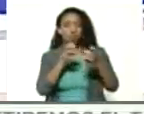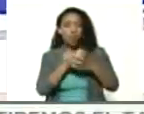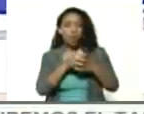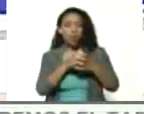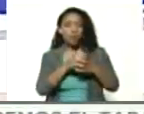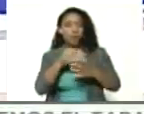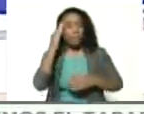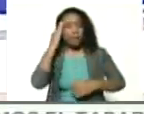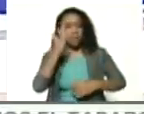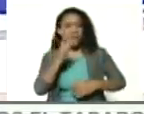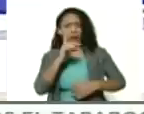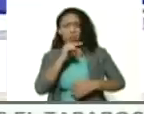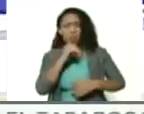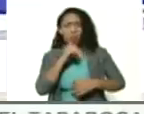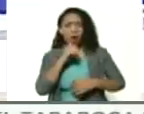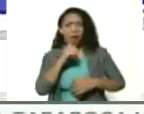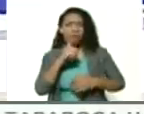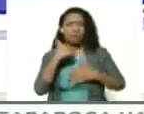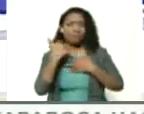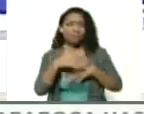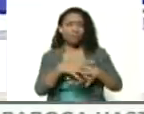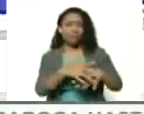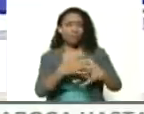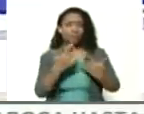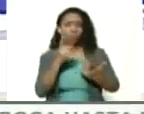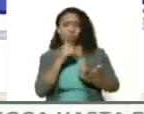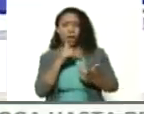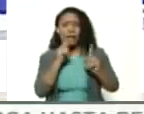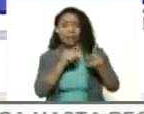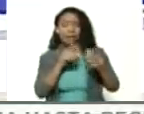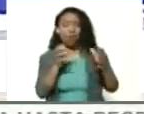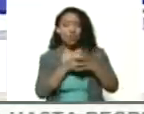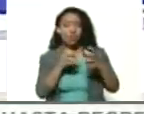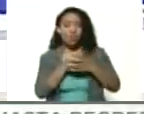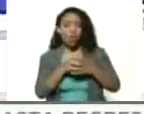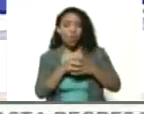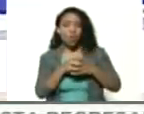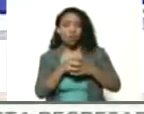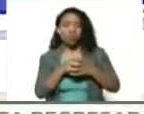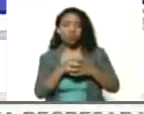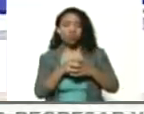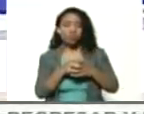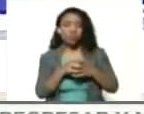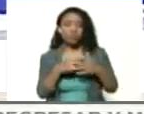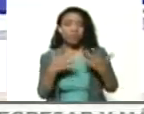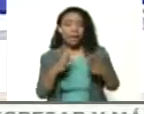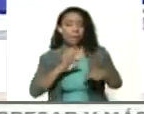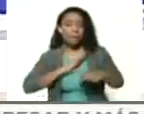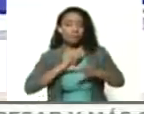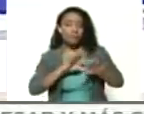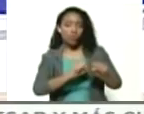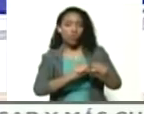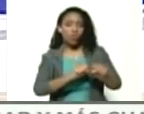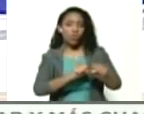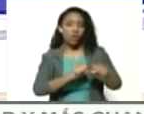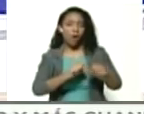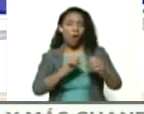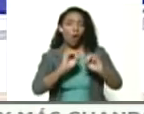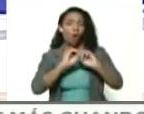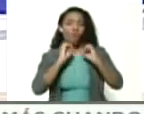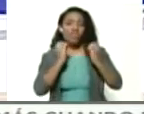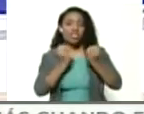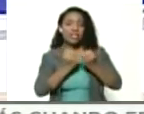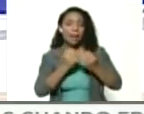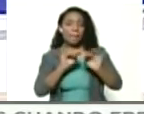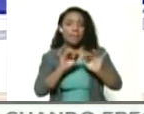generales sin tropa, traidores, por este grupo de aventureros que tomaron las oficinas